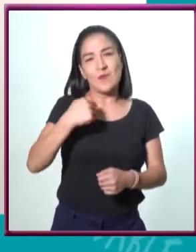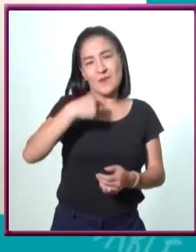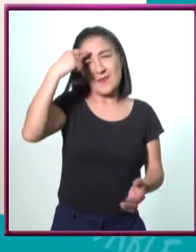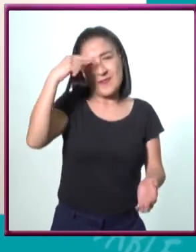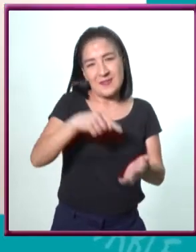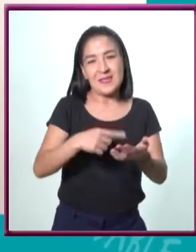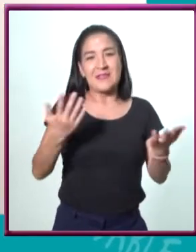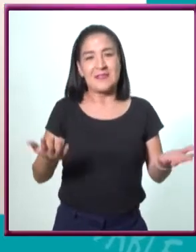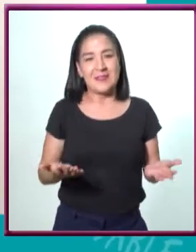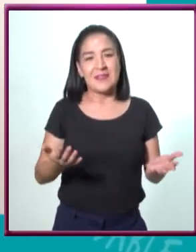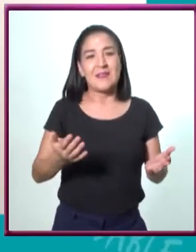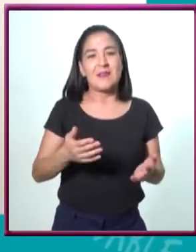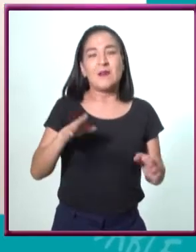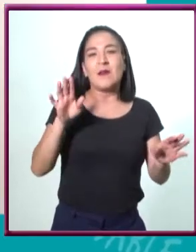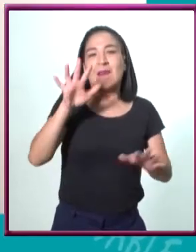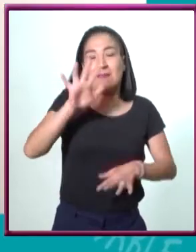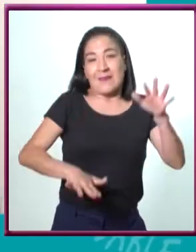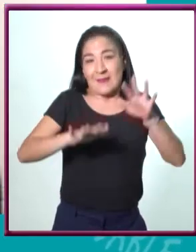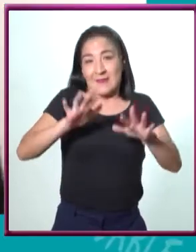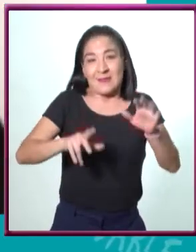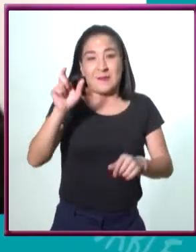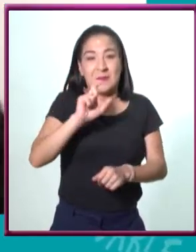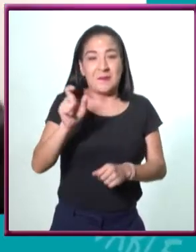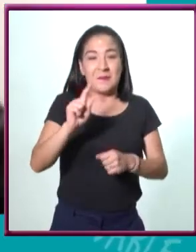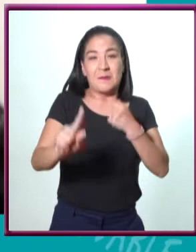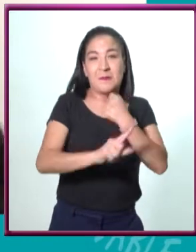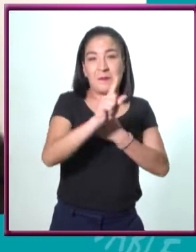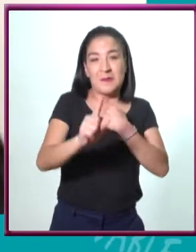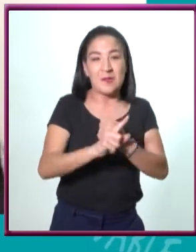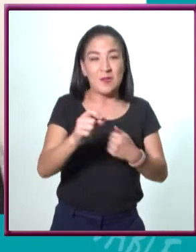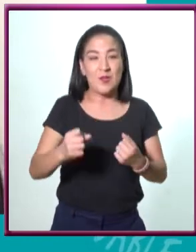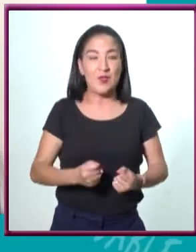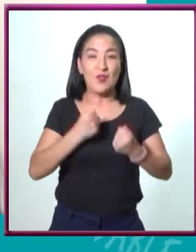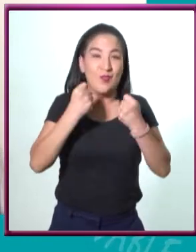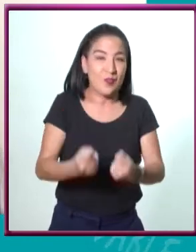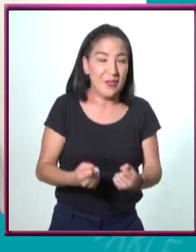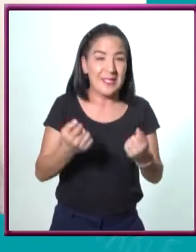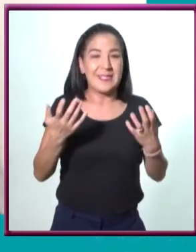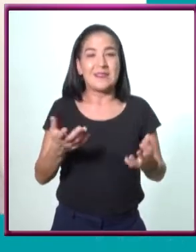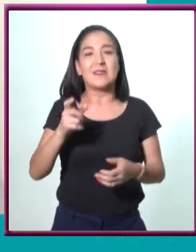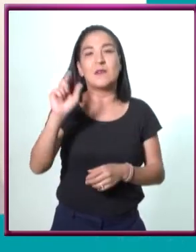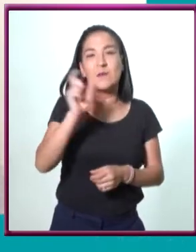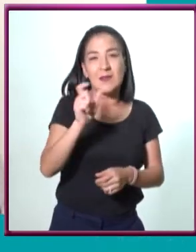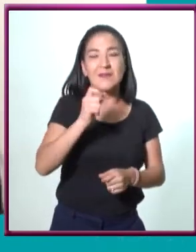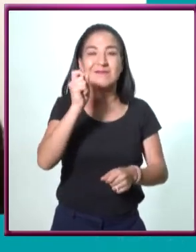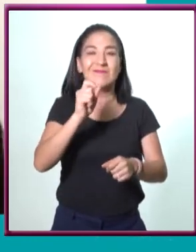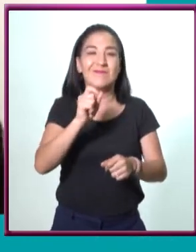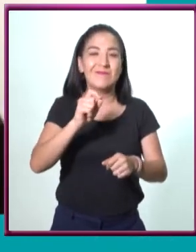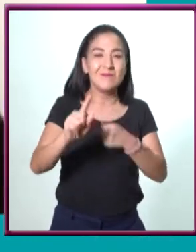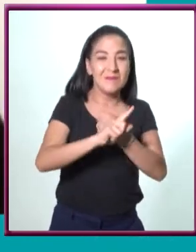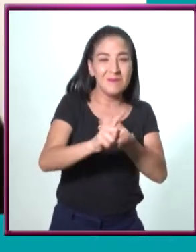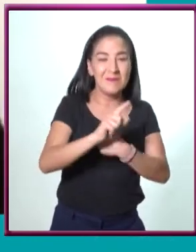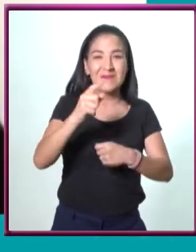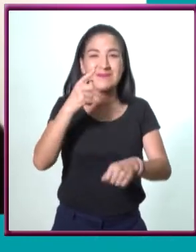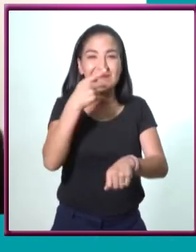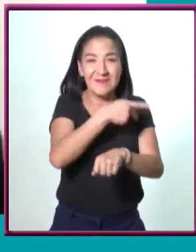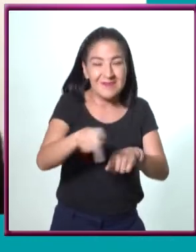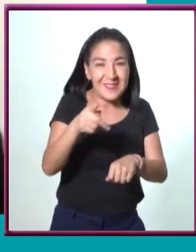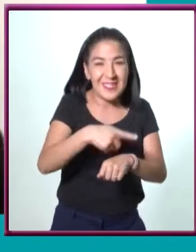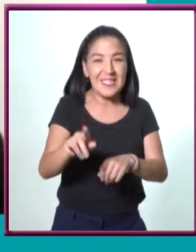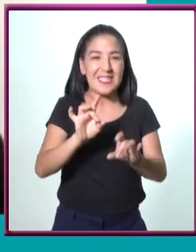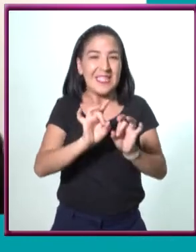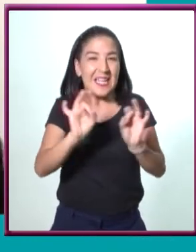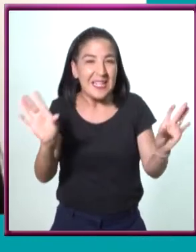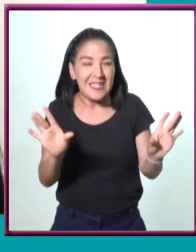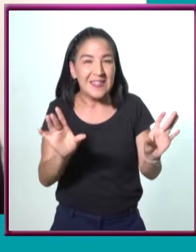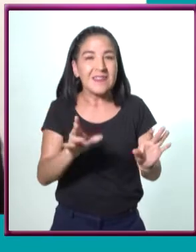Pues creo que solo en situaciones muy fuertes y es como situaciones delicadas, pues que tal vez